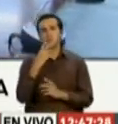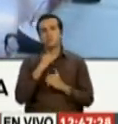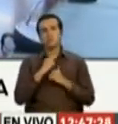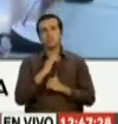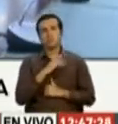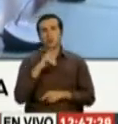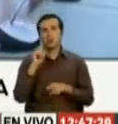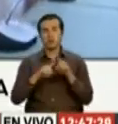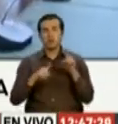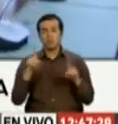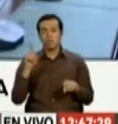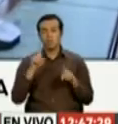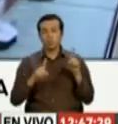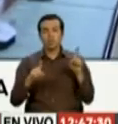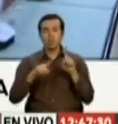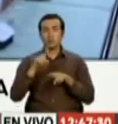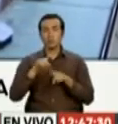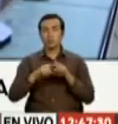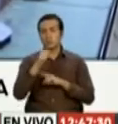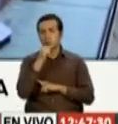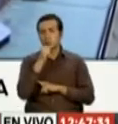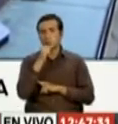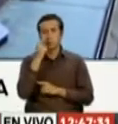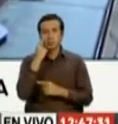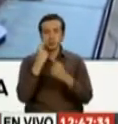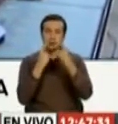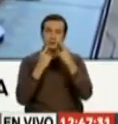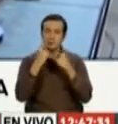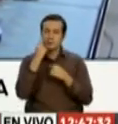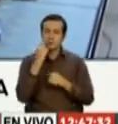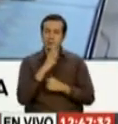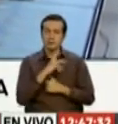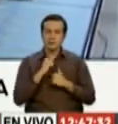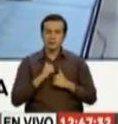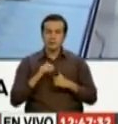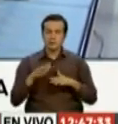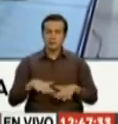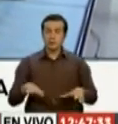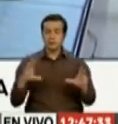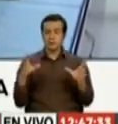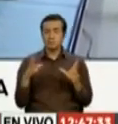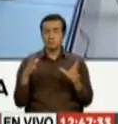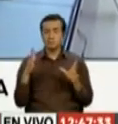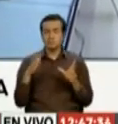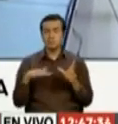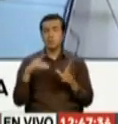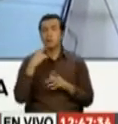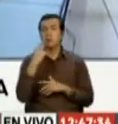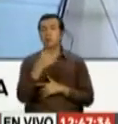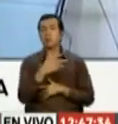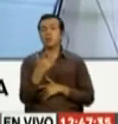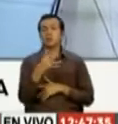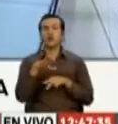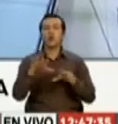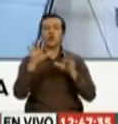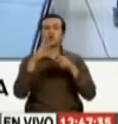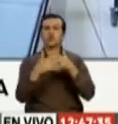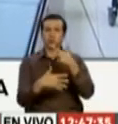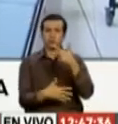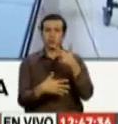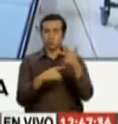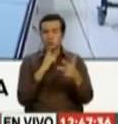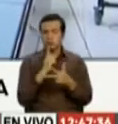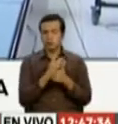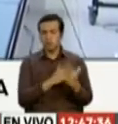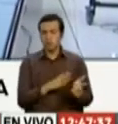dolor de algunos colegas periodistas que se encuentran aquí en la sala situacional del ECU. Se ha hablado de 8 acciones